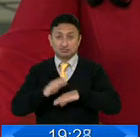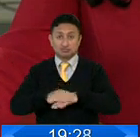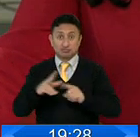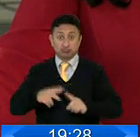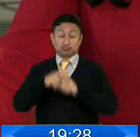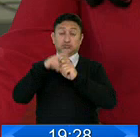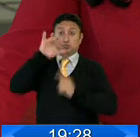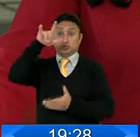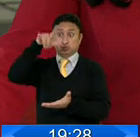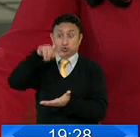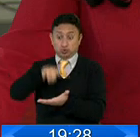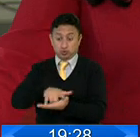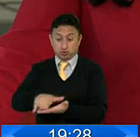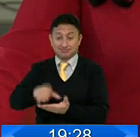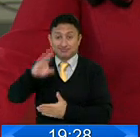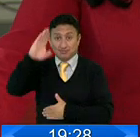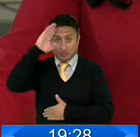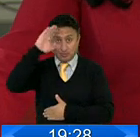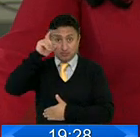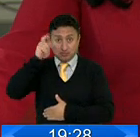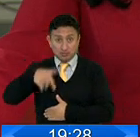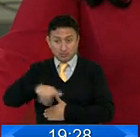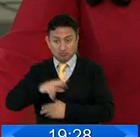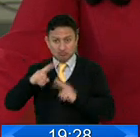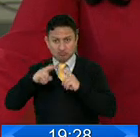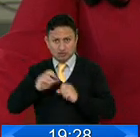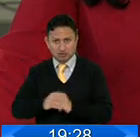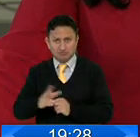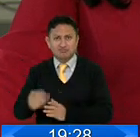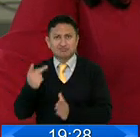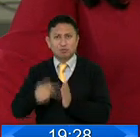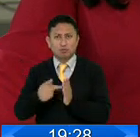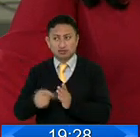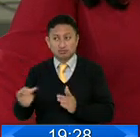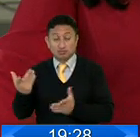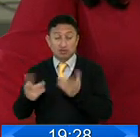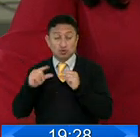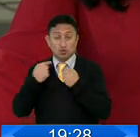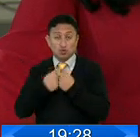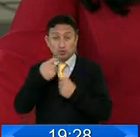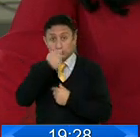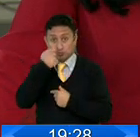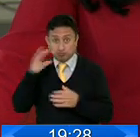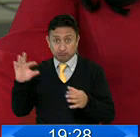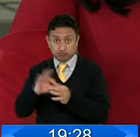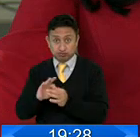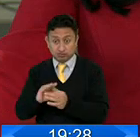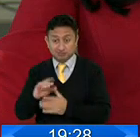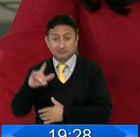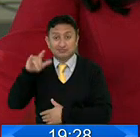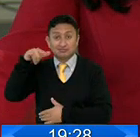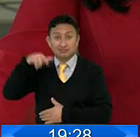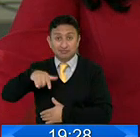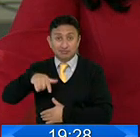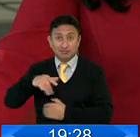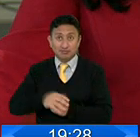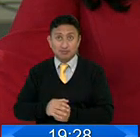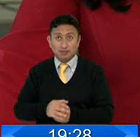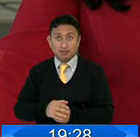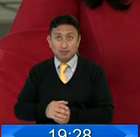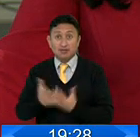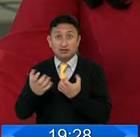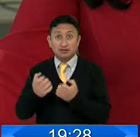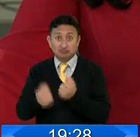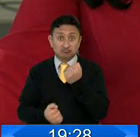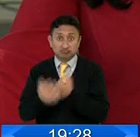aterrizaje forzoso. La policía y la fiscalía investigan un presunto nexo con el narcotráfico, pues la aeronave intentó ser